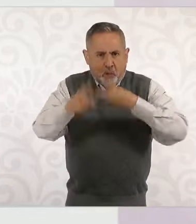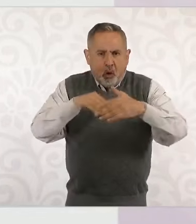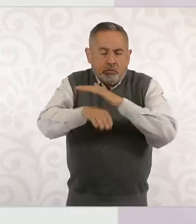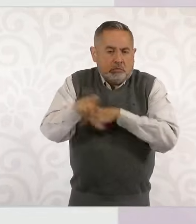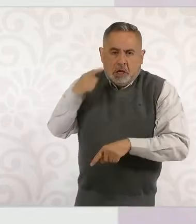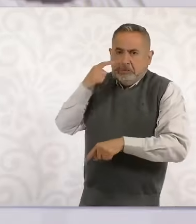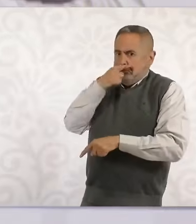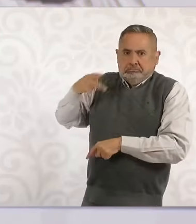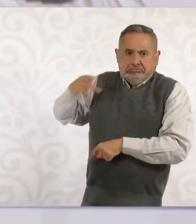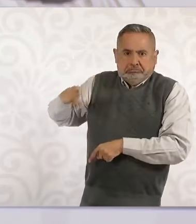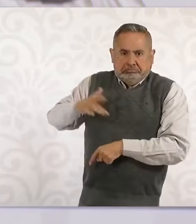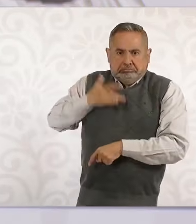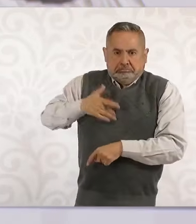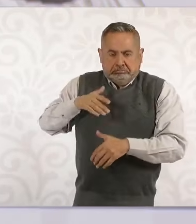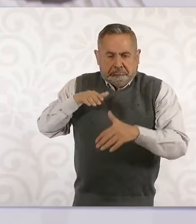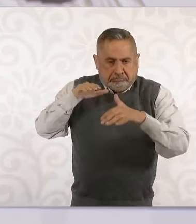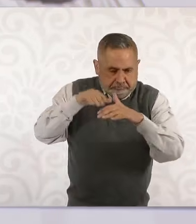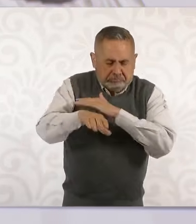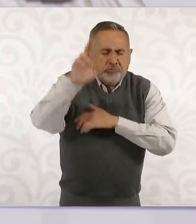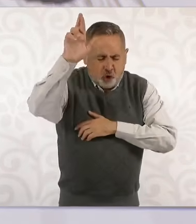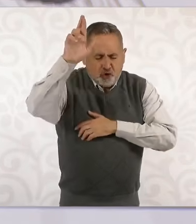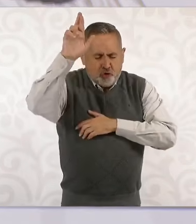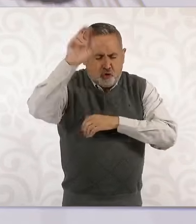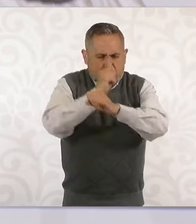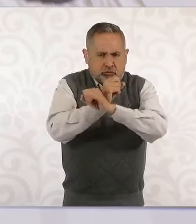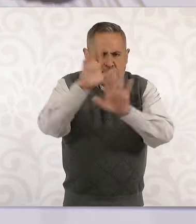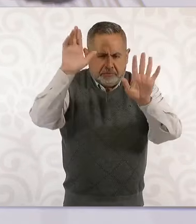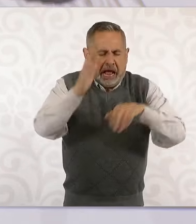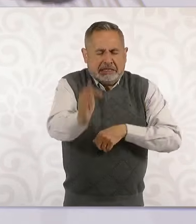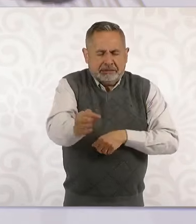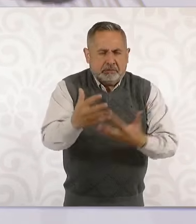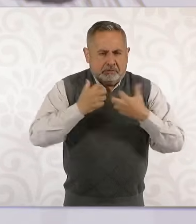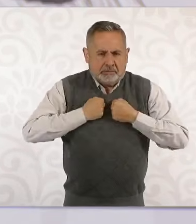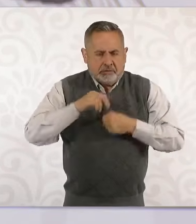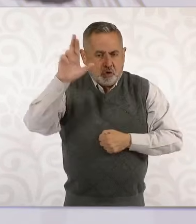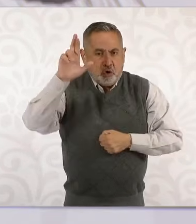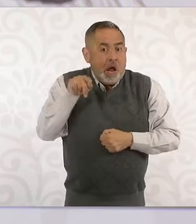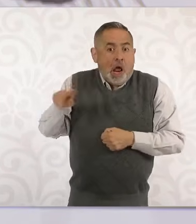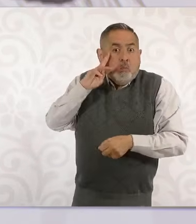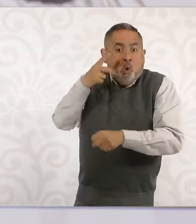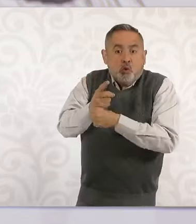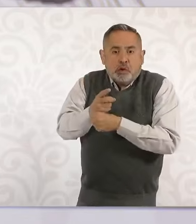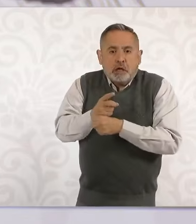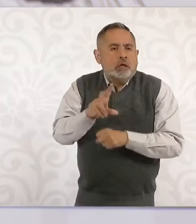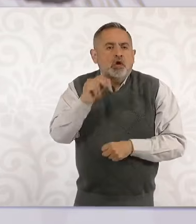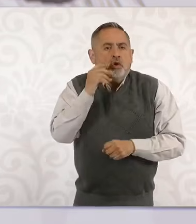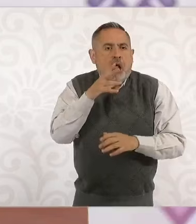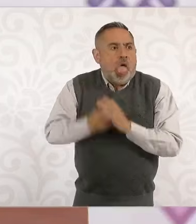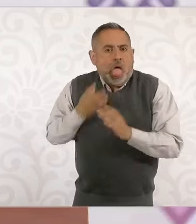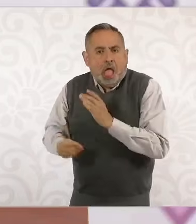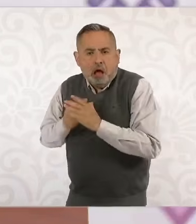sus consideraciones, que era mejor su entrega a que siguiera pues bajo persecución,